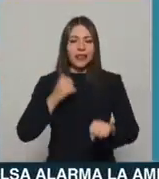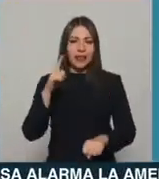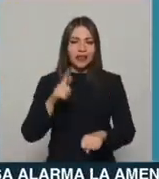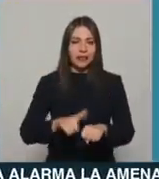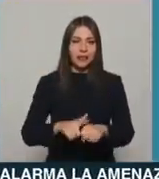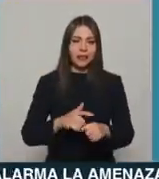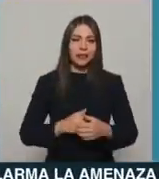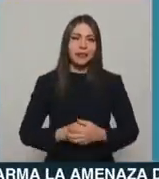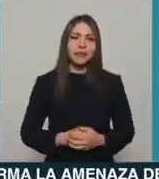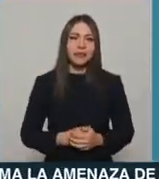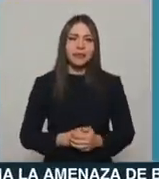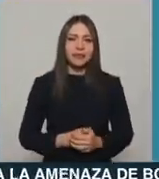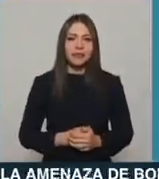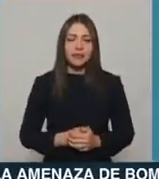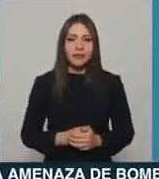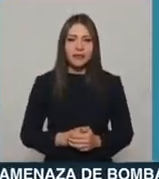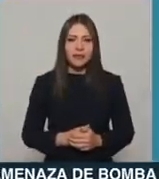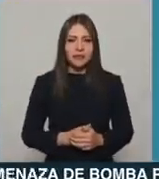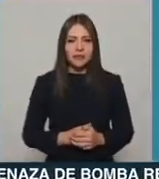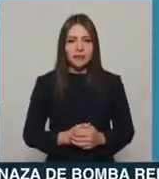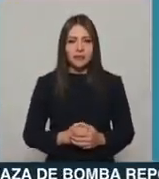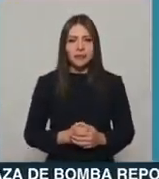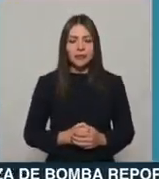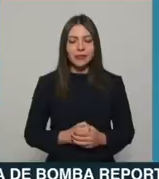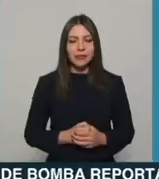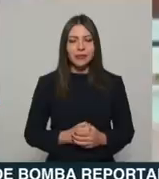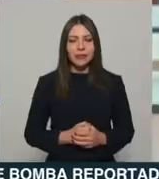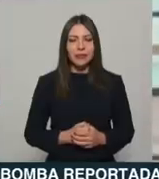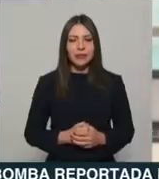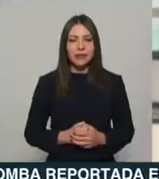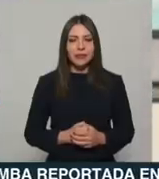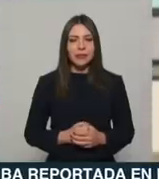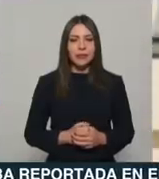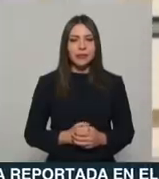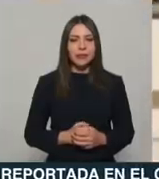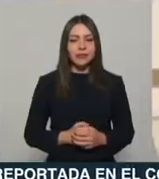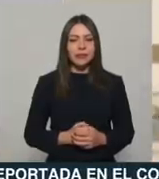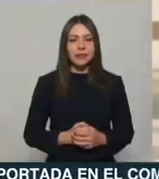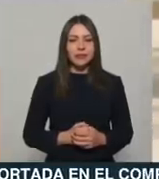imágenes, Manuel Hernández y Jorge Barajas, Viana y Zárate, 21 Noticias.